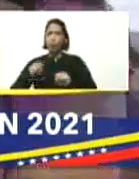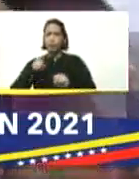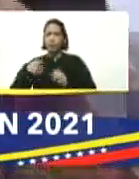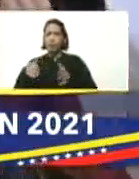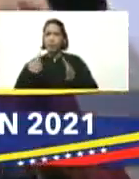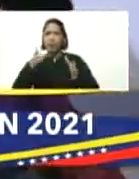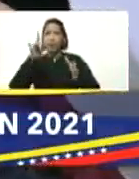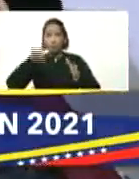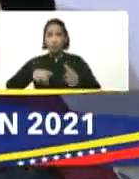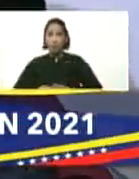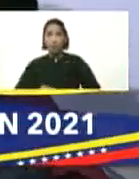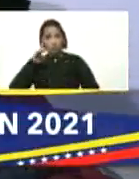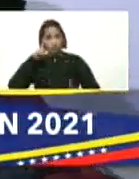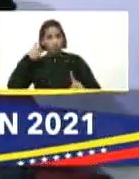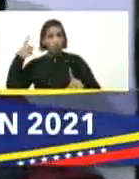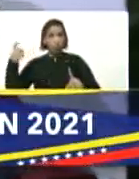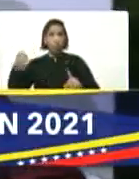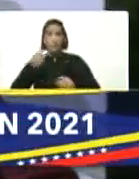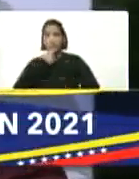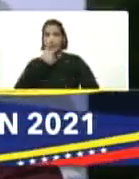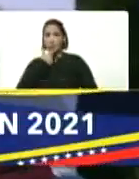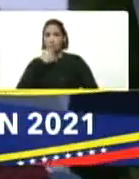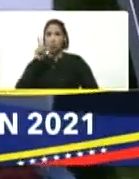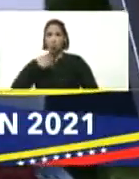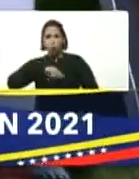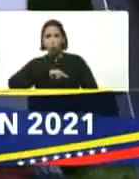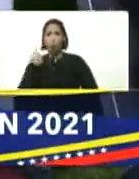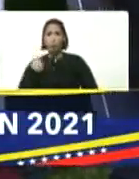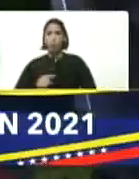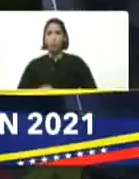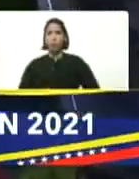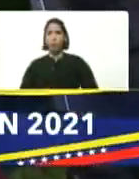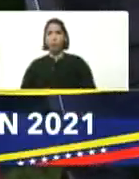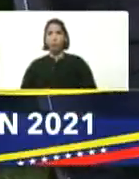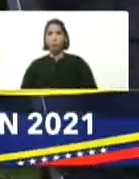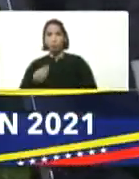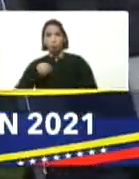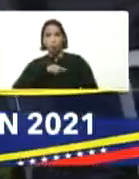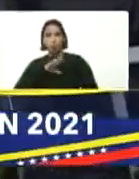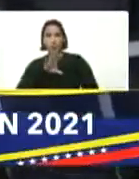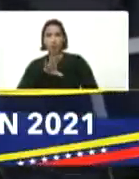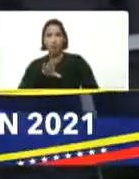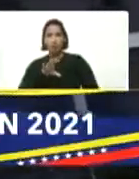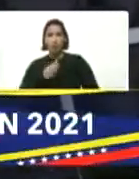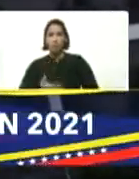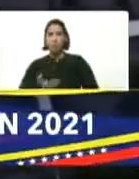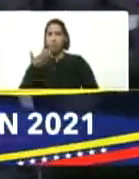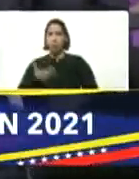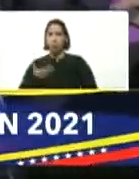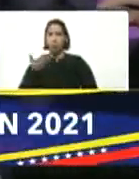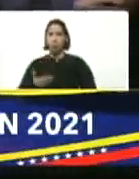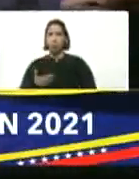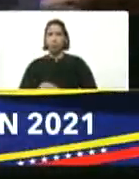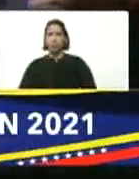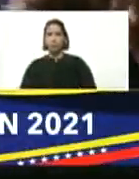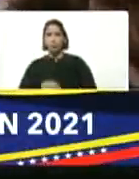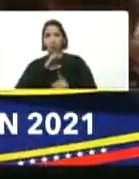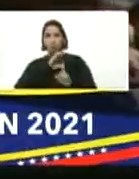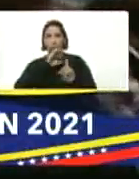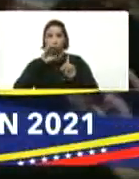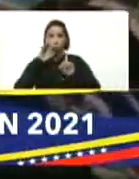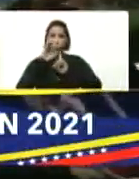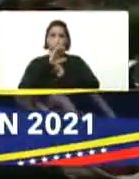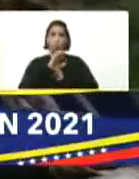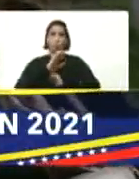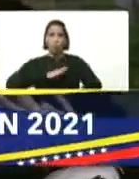y conquistar esos sueños tan bellos y tan hermosos que tenemos de nuestra patria. Por eso lo importante es la cultura que nosotros